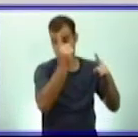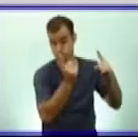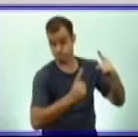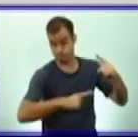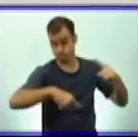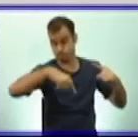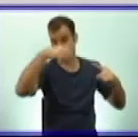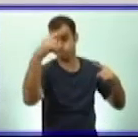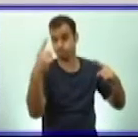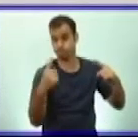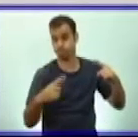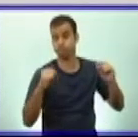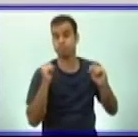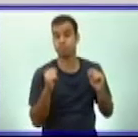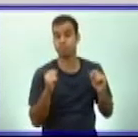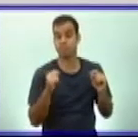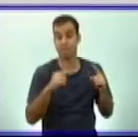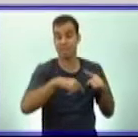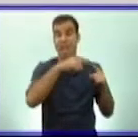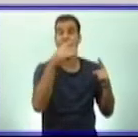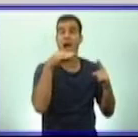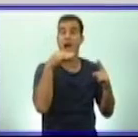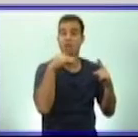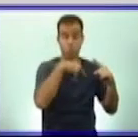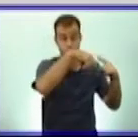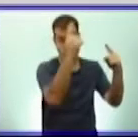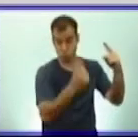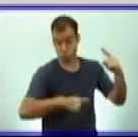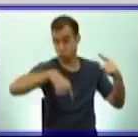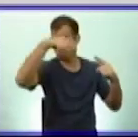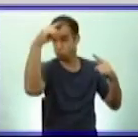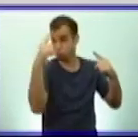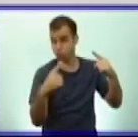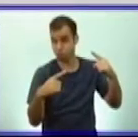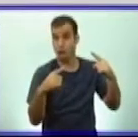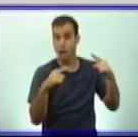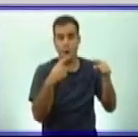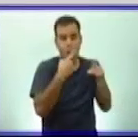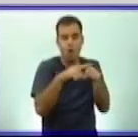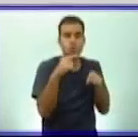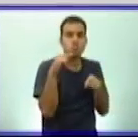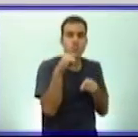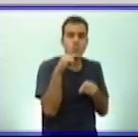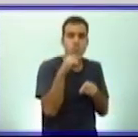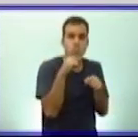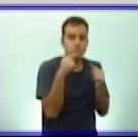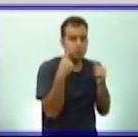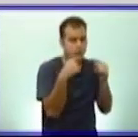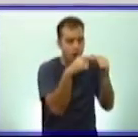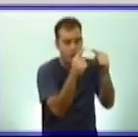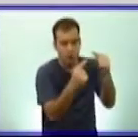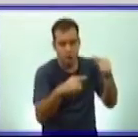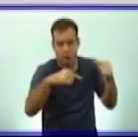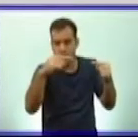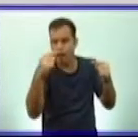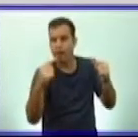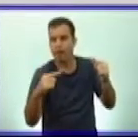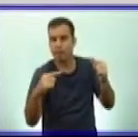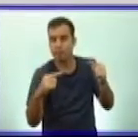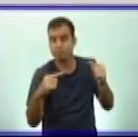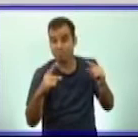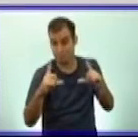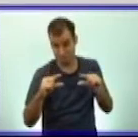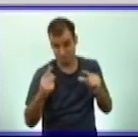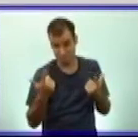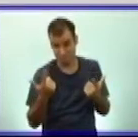una gráfica de menor amplitud el valor de la corriente, porque de acuerdo a la primera ley, de acuerdo a la ley de Ohm, recuerden ustedes que la